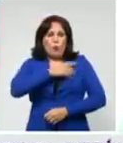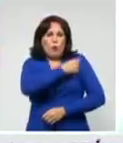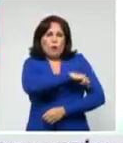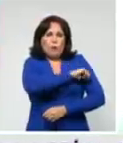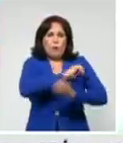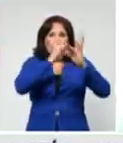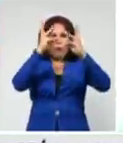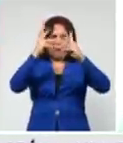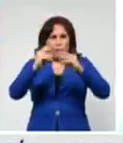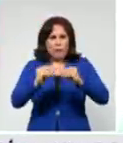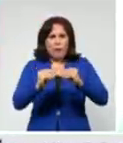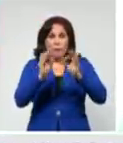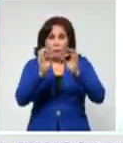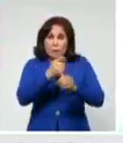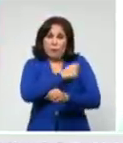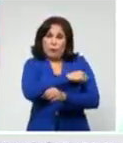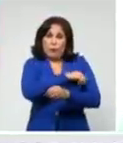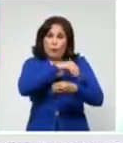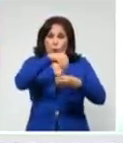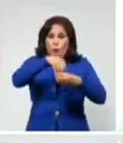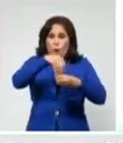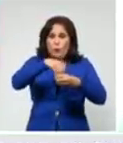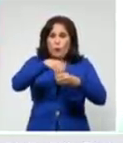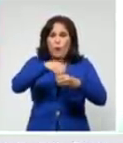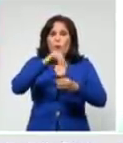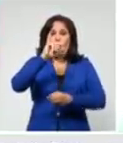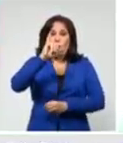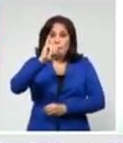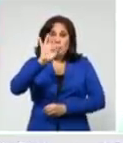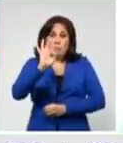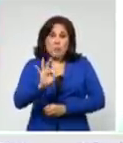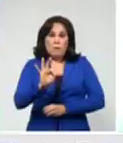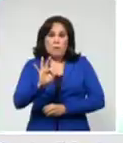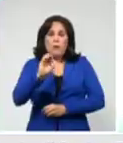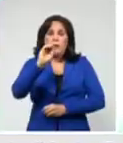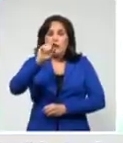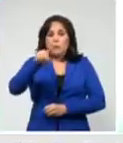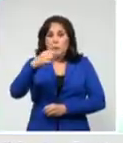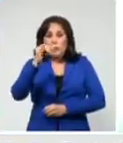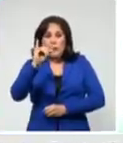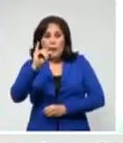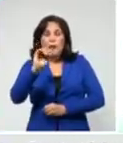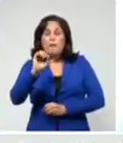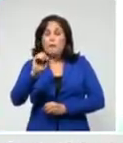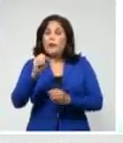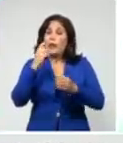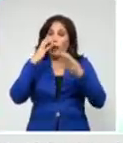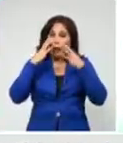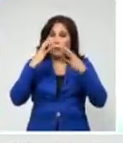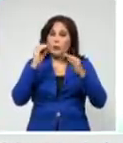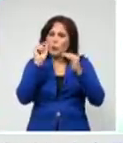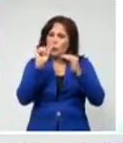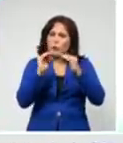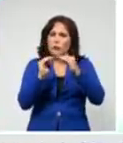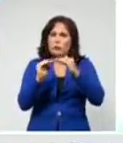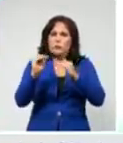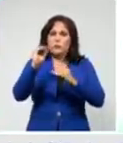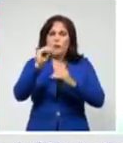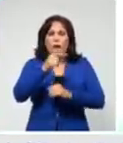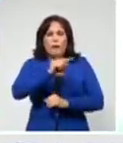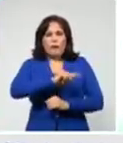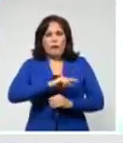de 6,9 por 100.000 habitantes, pues exhibe una tasa superior a la del día de